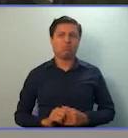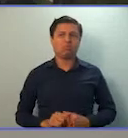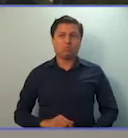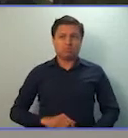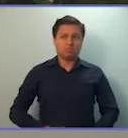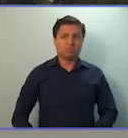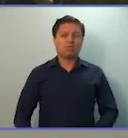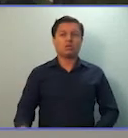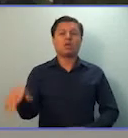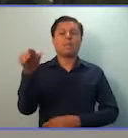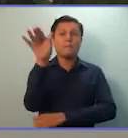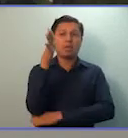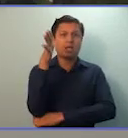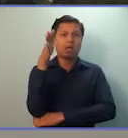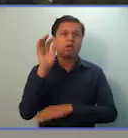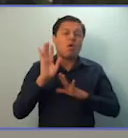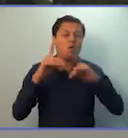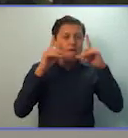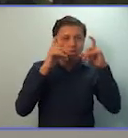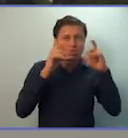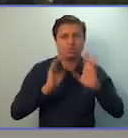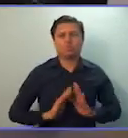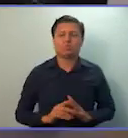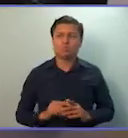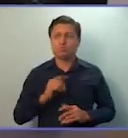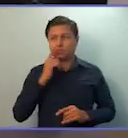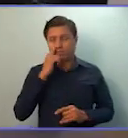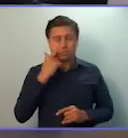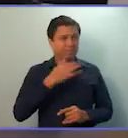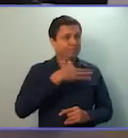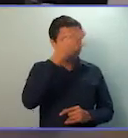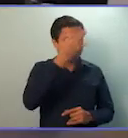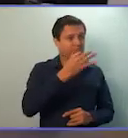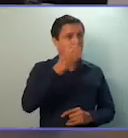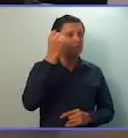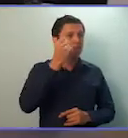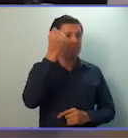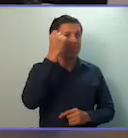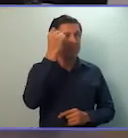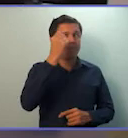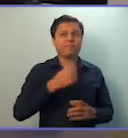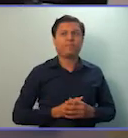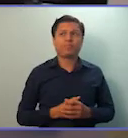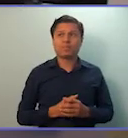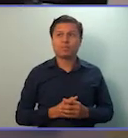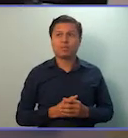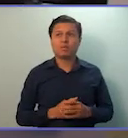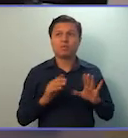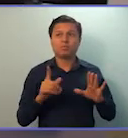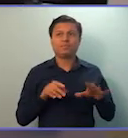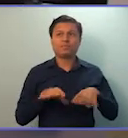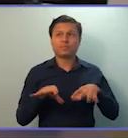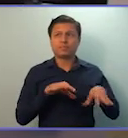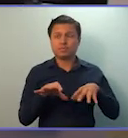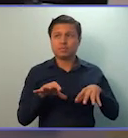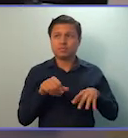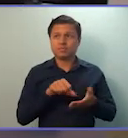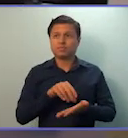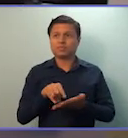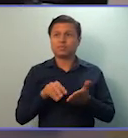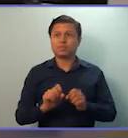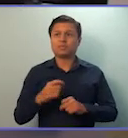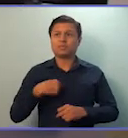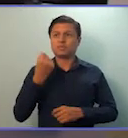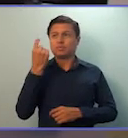o votar de manera cruzada que son las tres formas vacunos yo creo que lo importante en caso de los departamentos en el municipio es tener